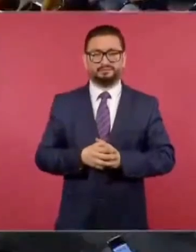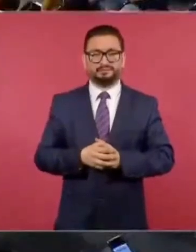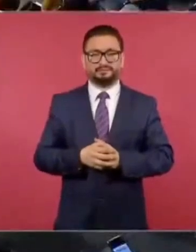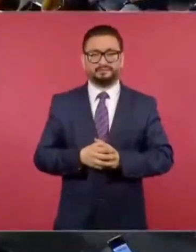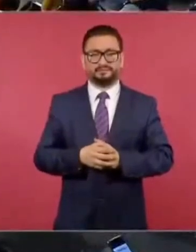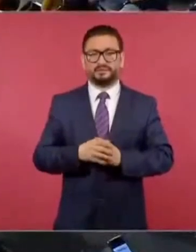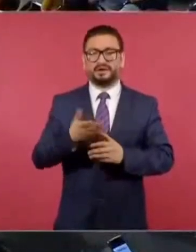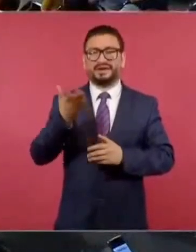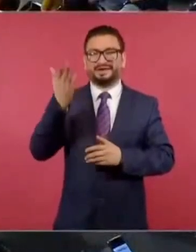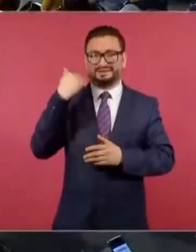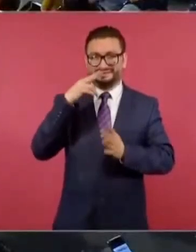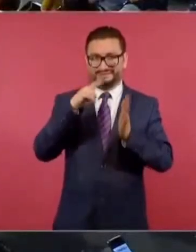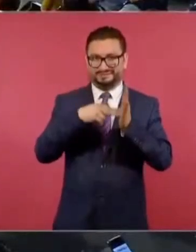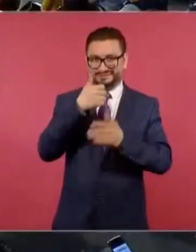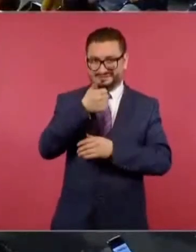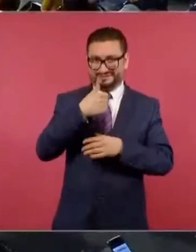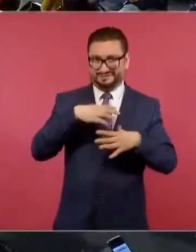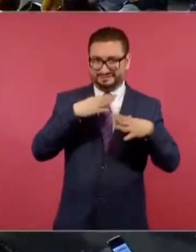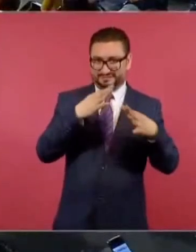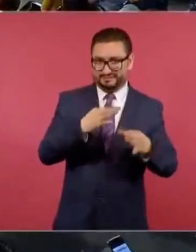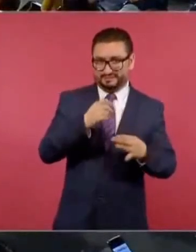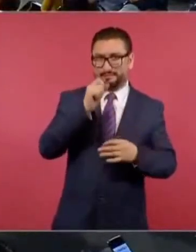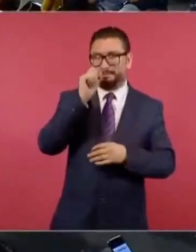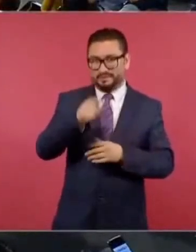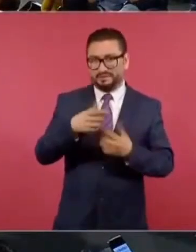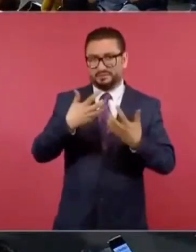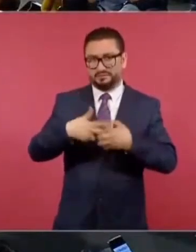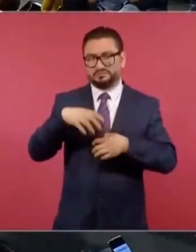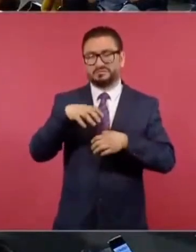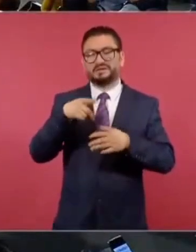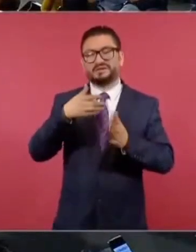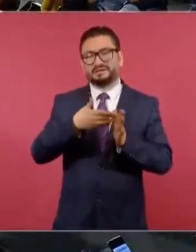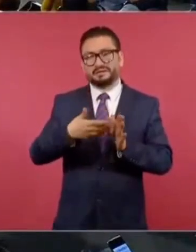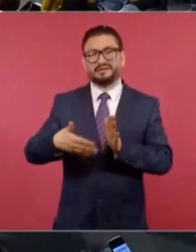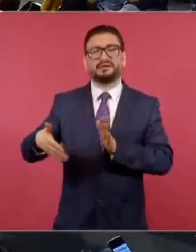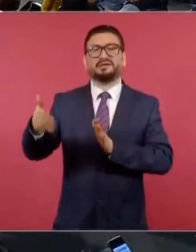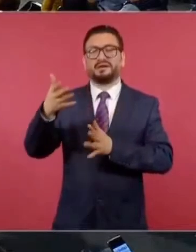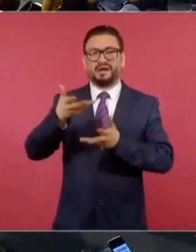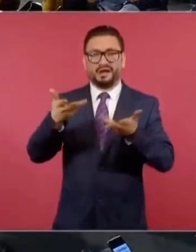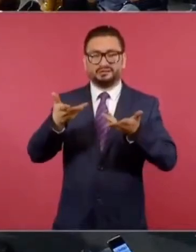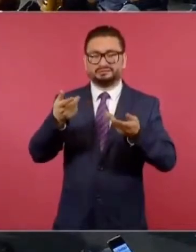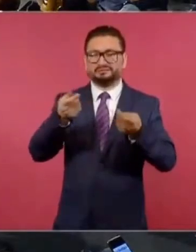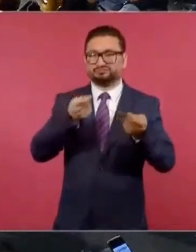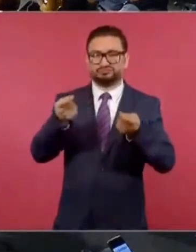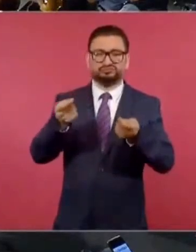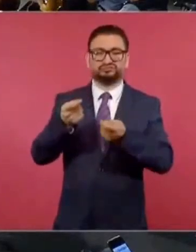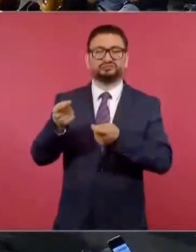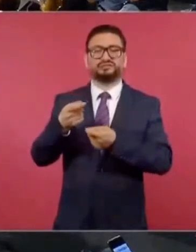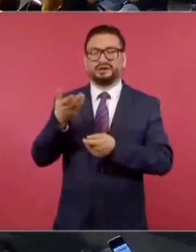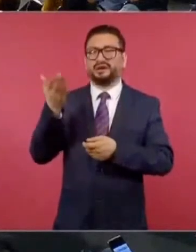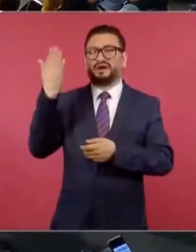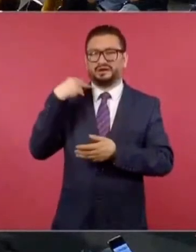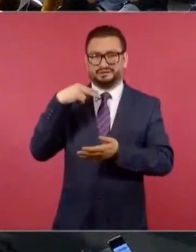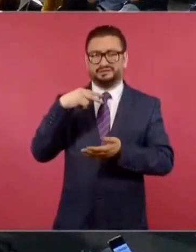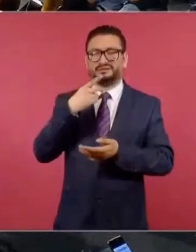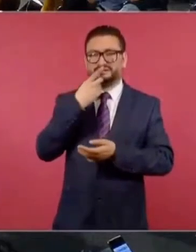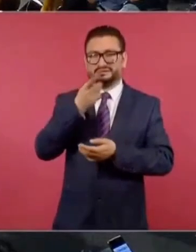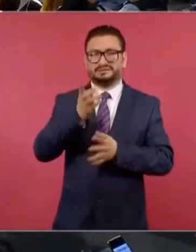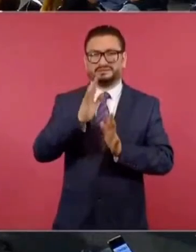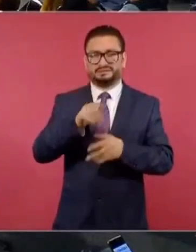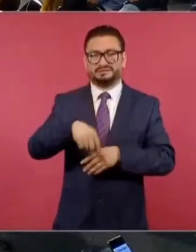del 2006, empieza a manejar, ya lo hemos dicho aquí,